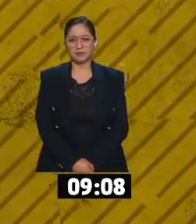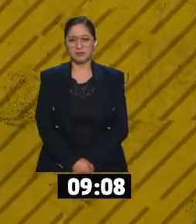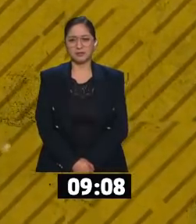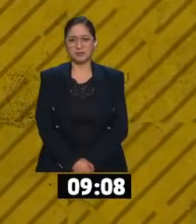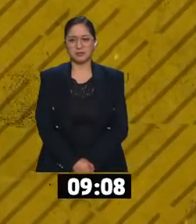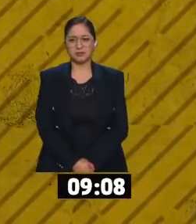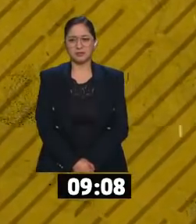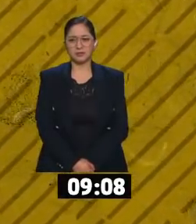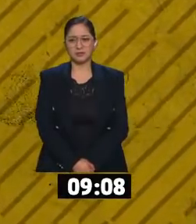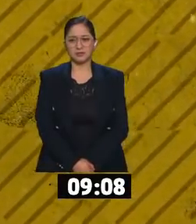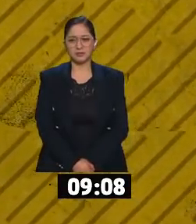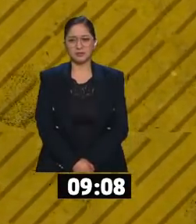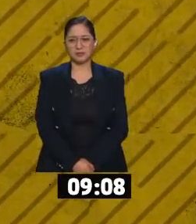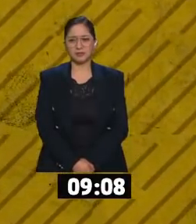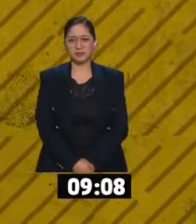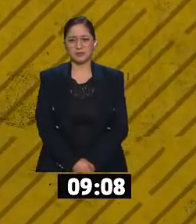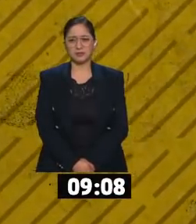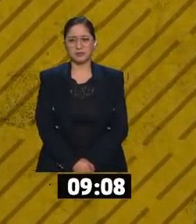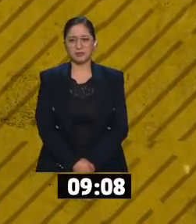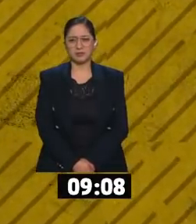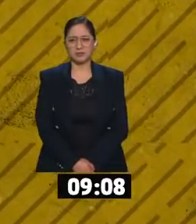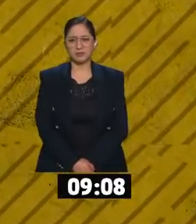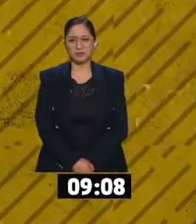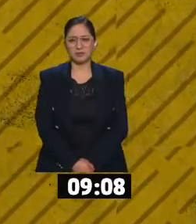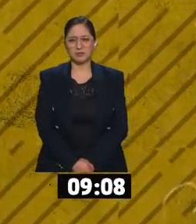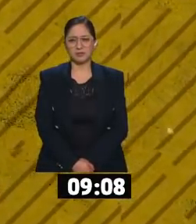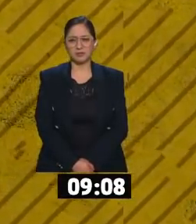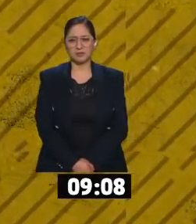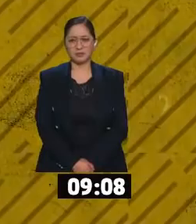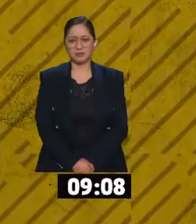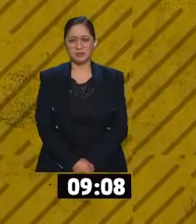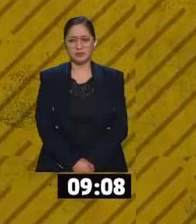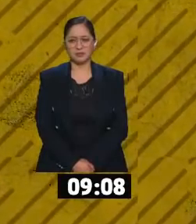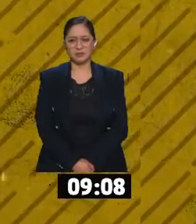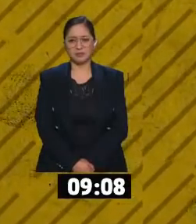va. Vean. Eso. La primera.